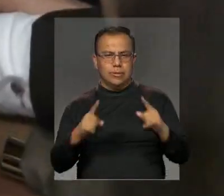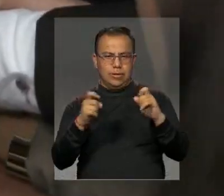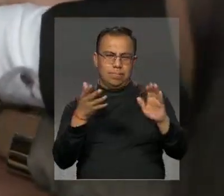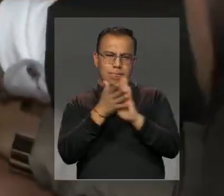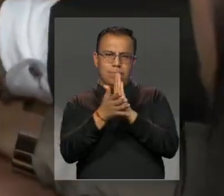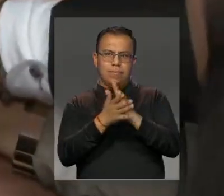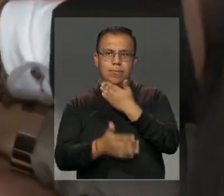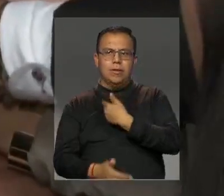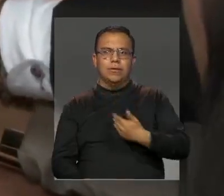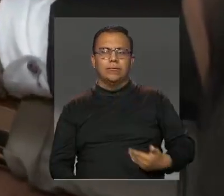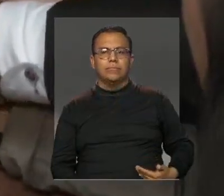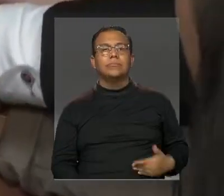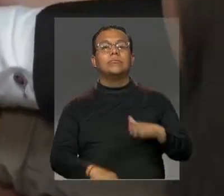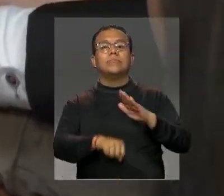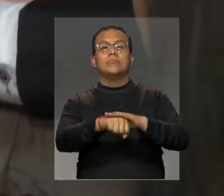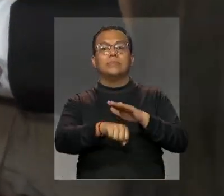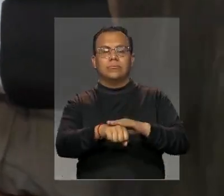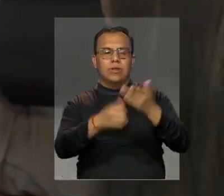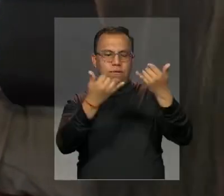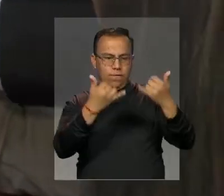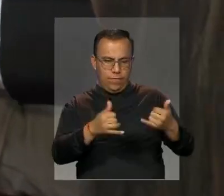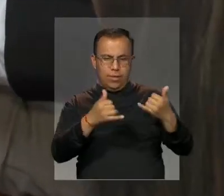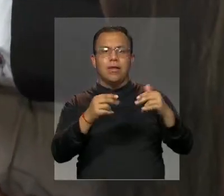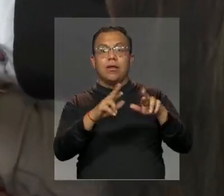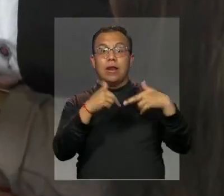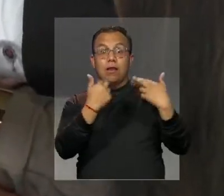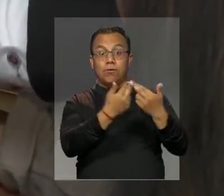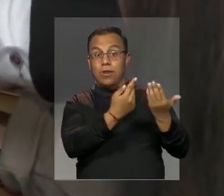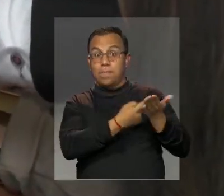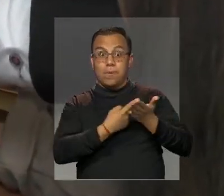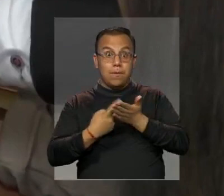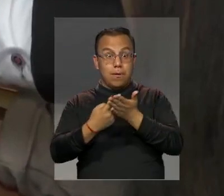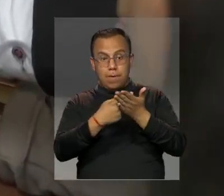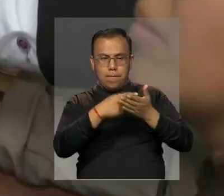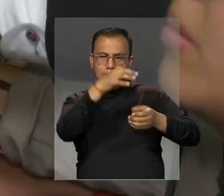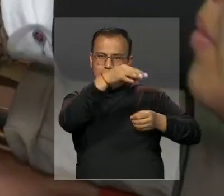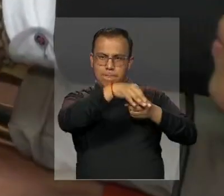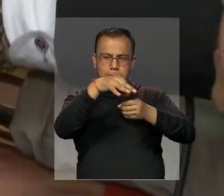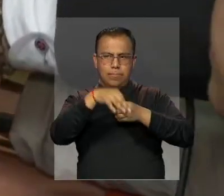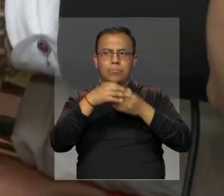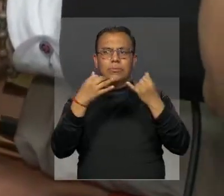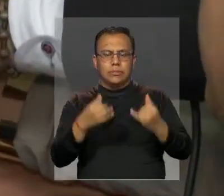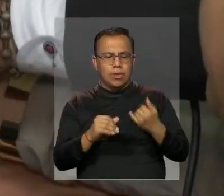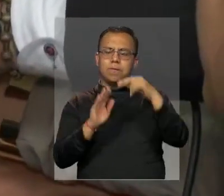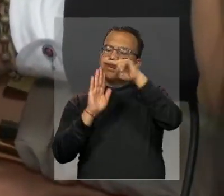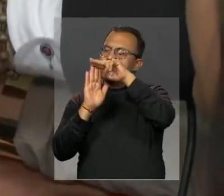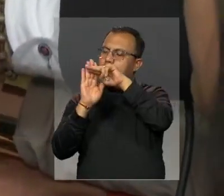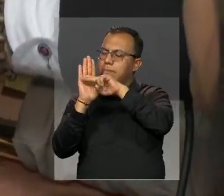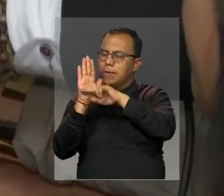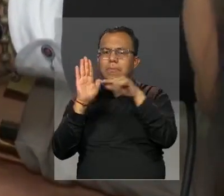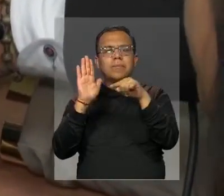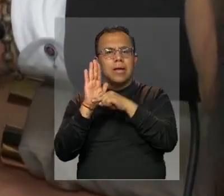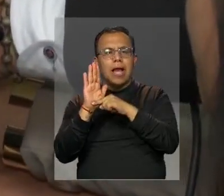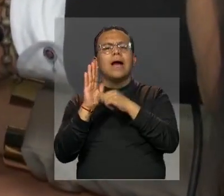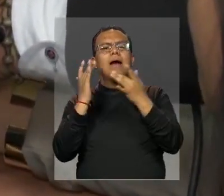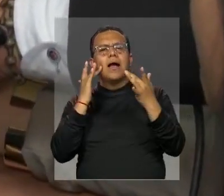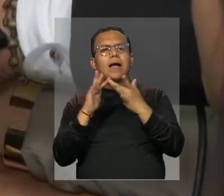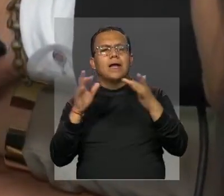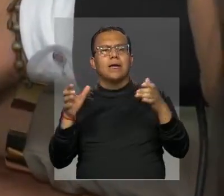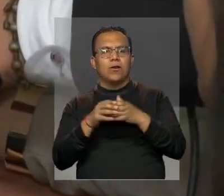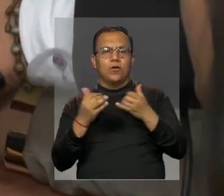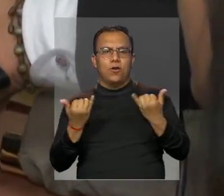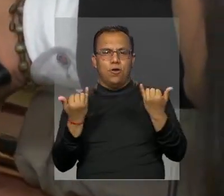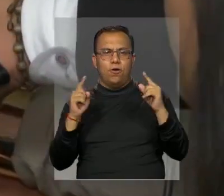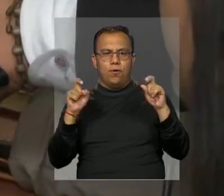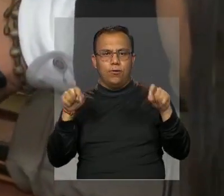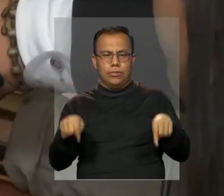presidente. Informar que terminada la ronda de votaciones que conforme a nuestro reglamento se desarrollaron en el día de